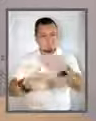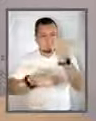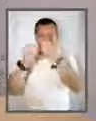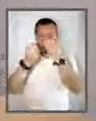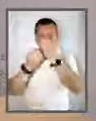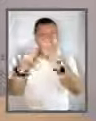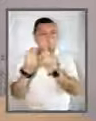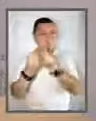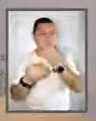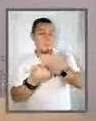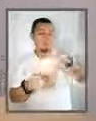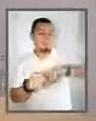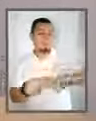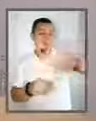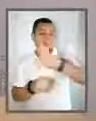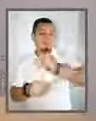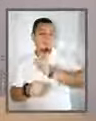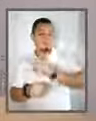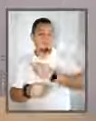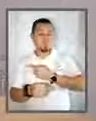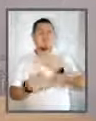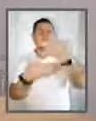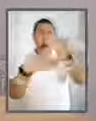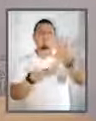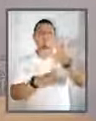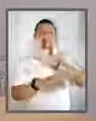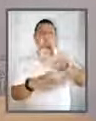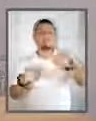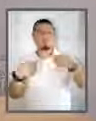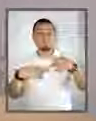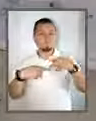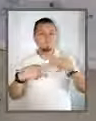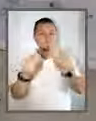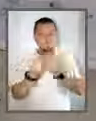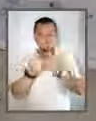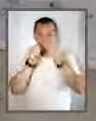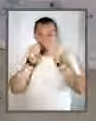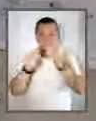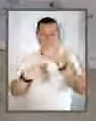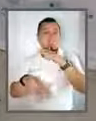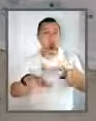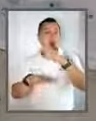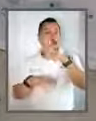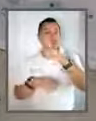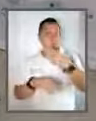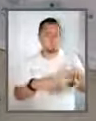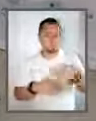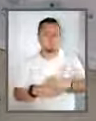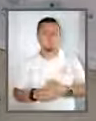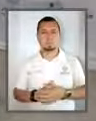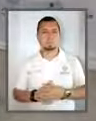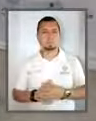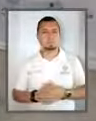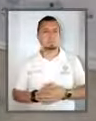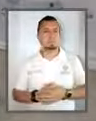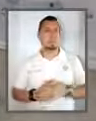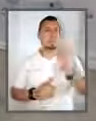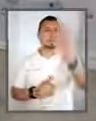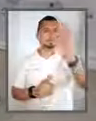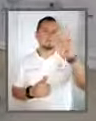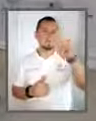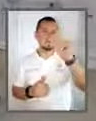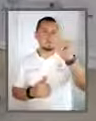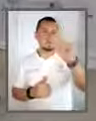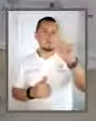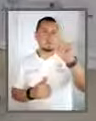Laboratorio Estatal de Salud Pública, sobre todo a todos los casos que tienen más riesgo. Fernanda Carapia, de